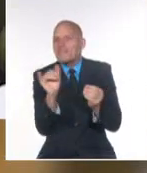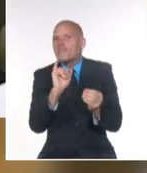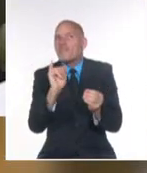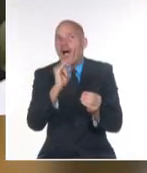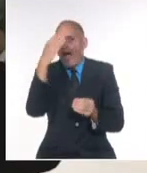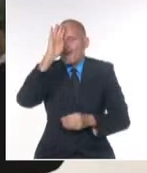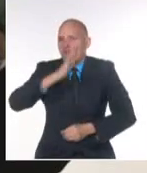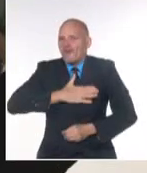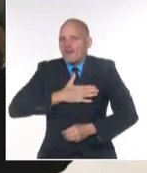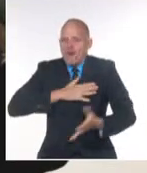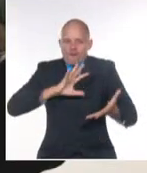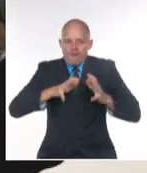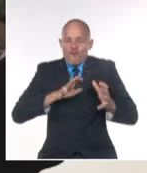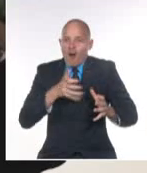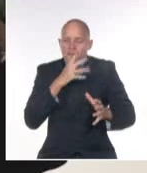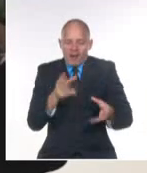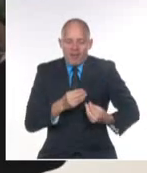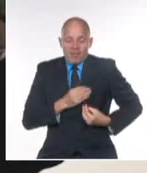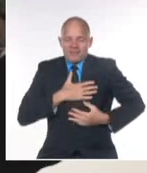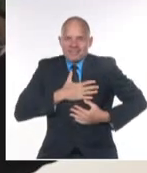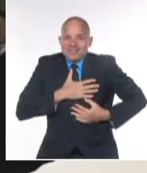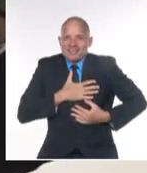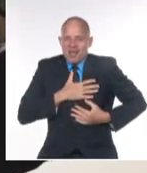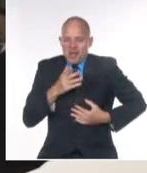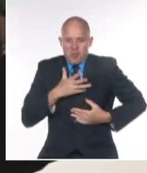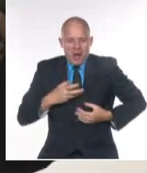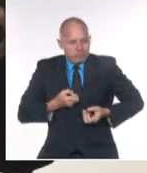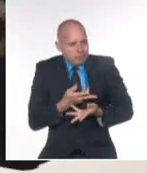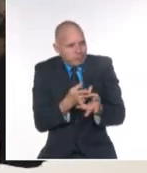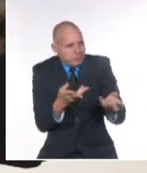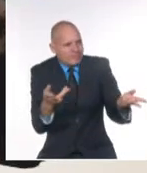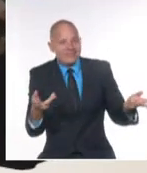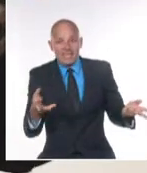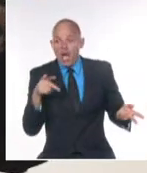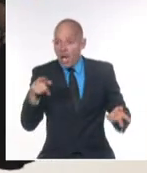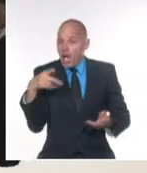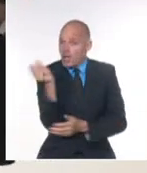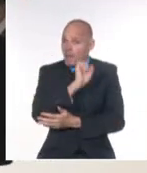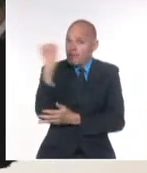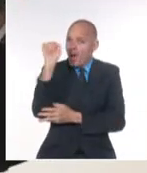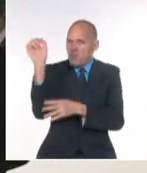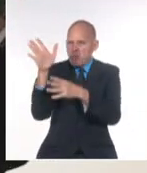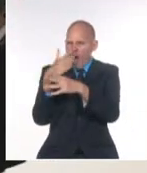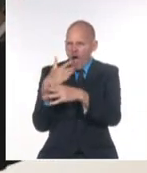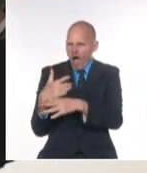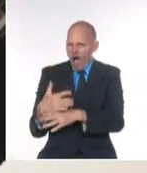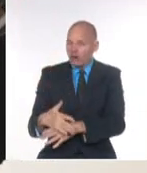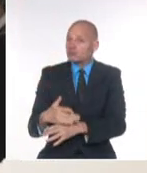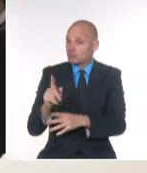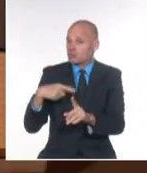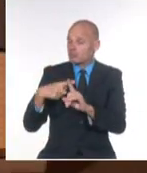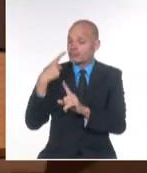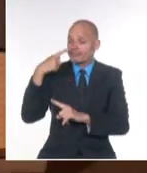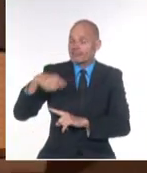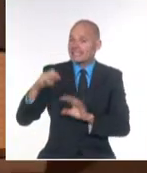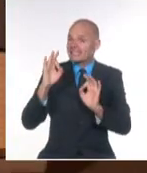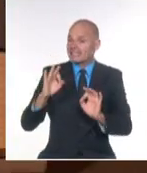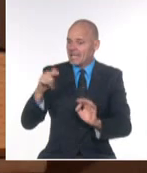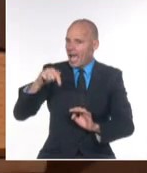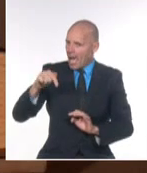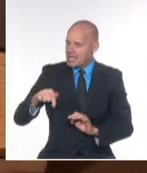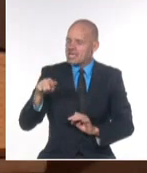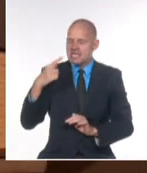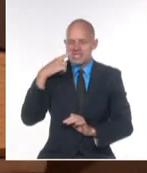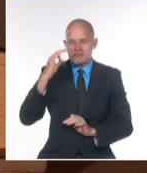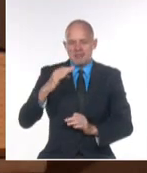es más nuestra, es más de todos. Arropada por premios y reconocimientos, la creadora ha sido profeta en su tierra.